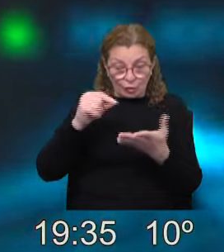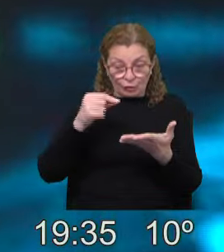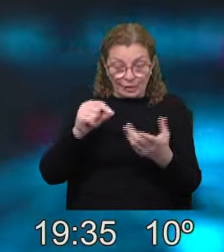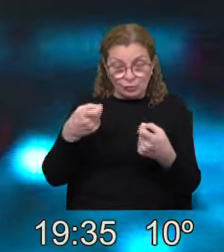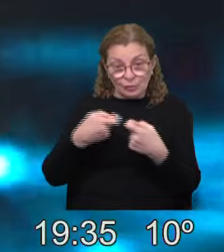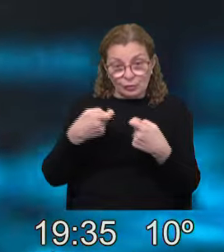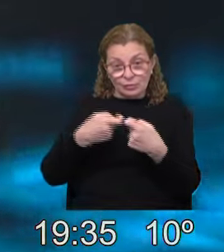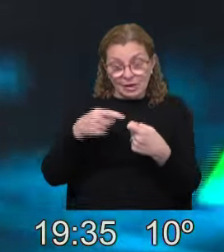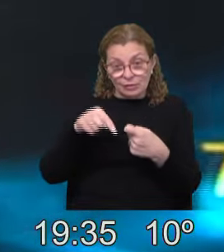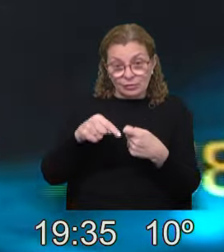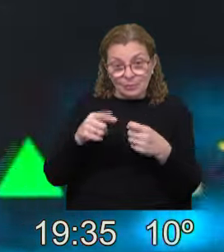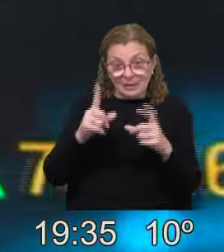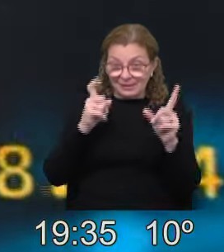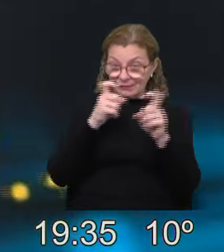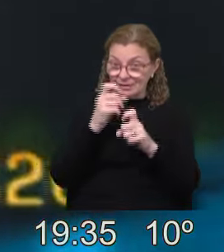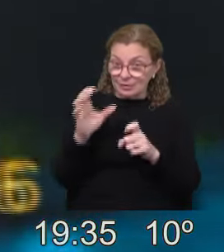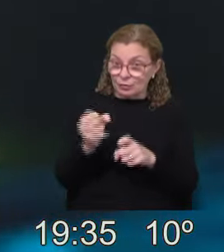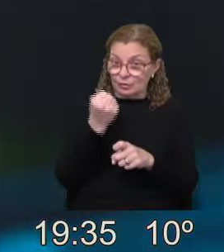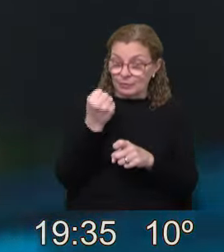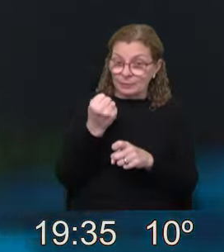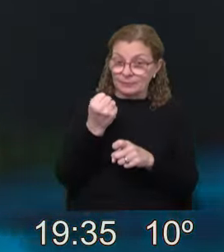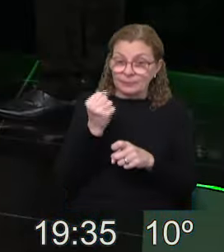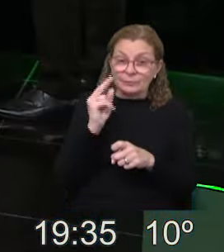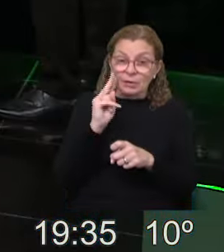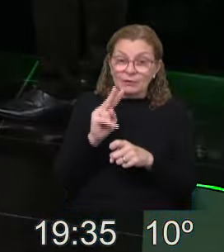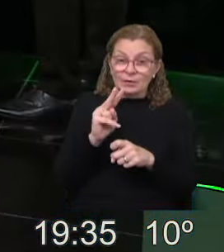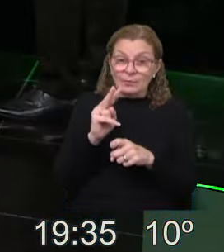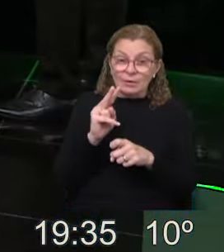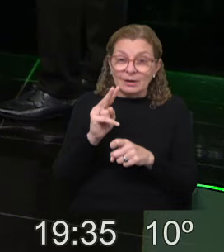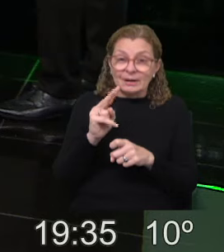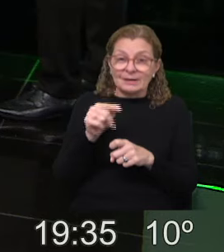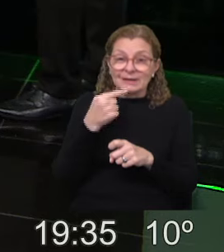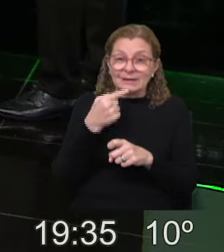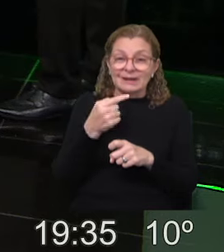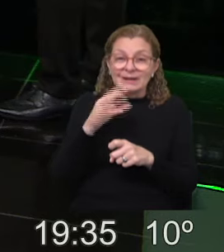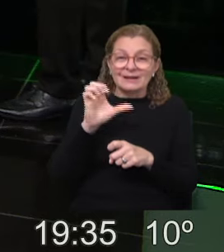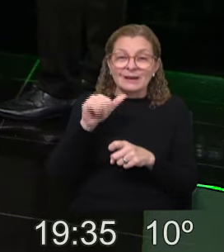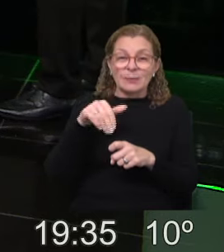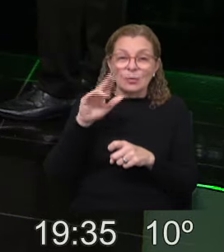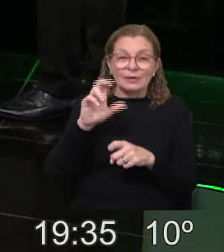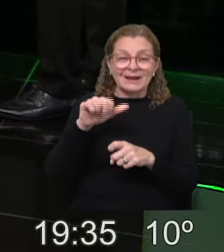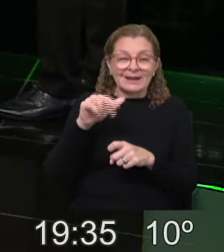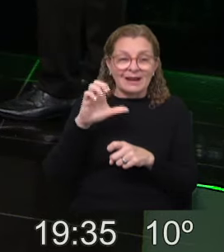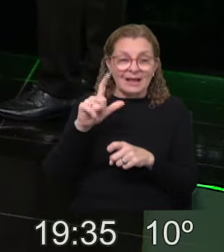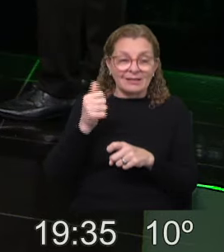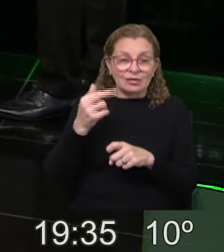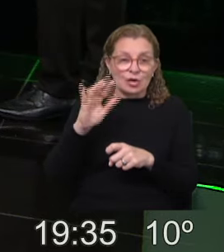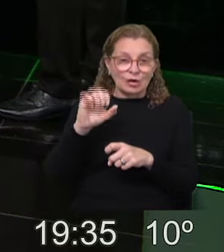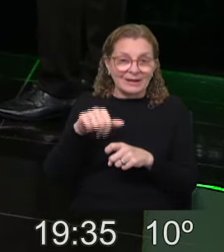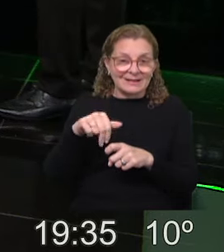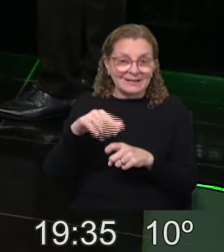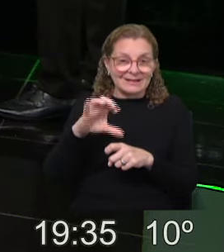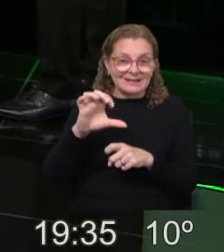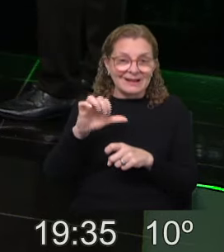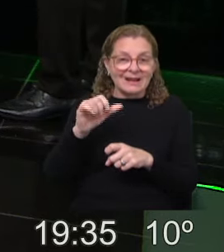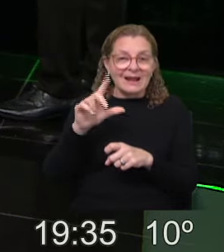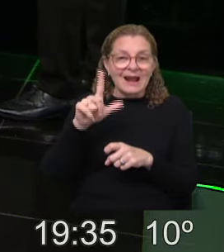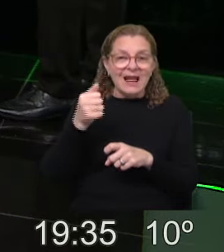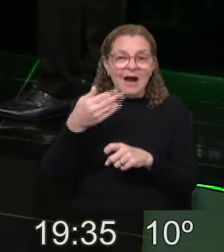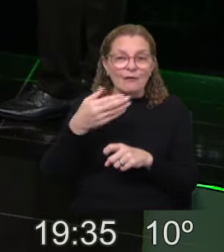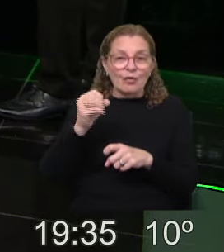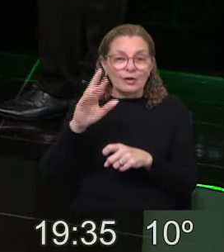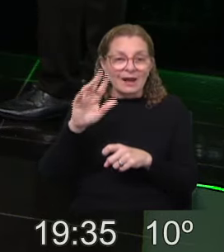a esta variable son más difíciles de conseguir lo que recoge la masa de remuneraciones laborales es básicamente los salarios Pero además también los ingresos de